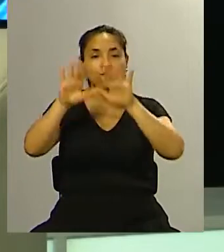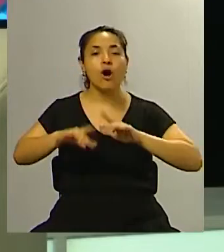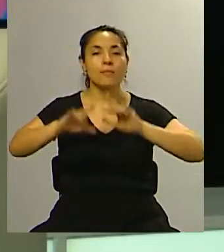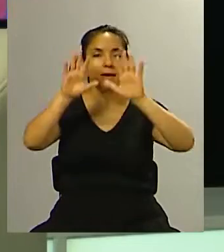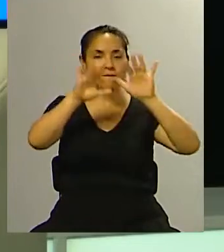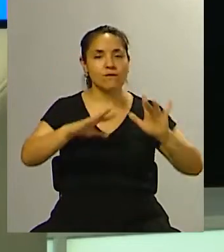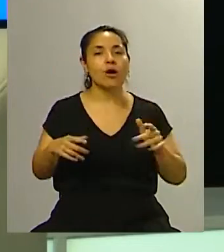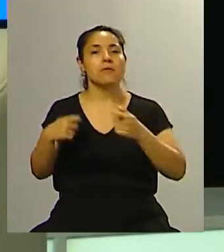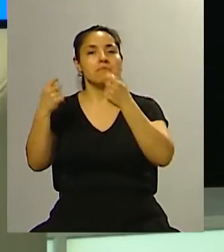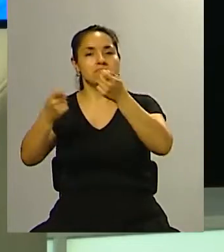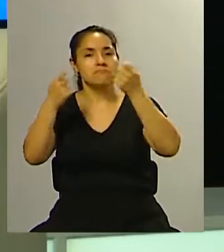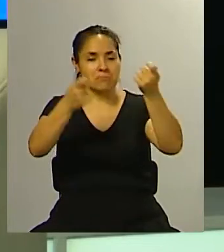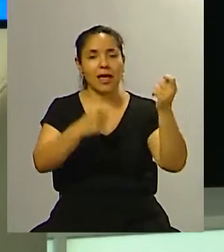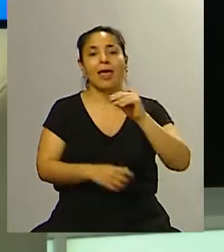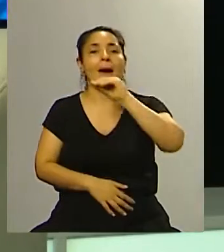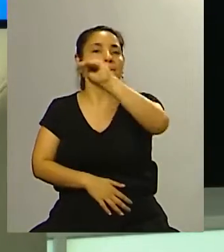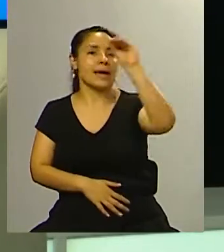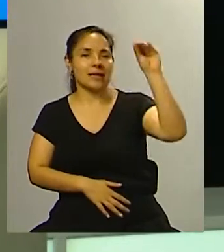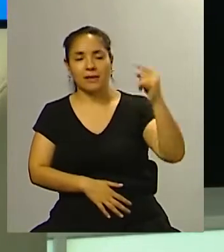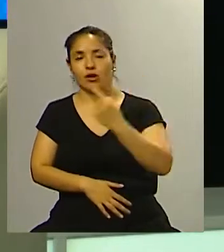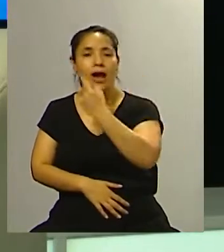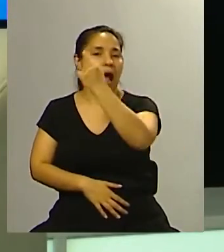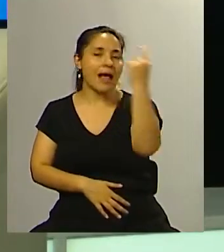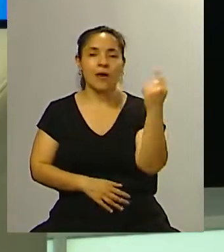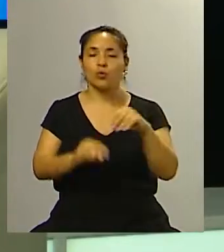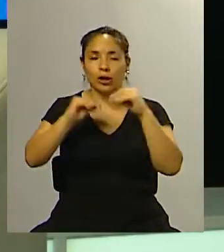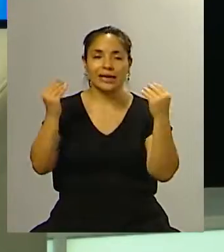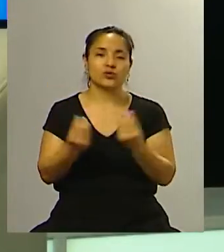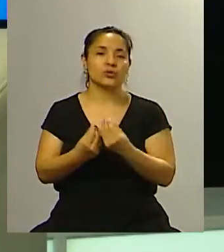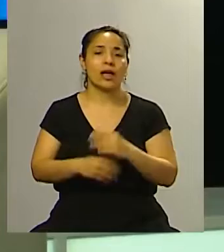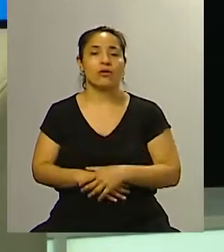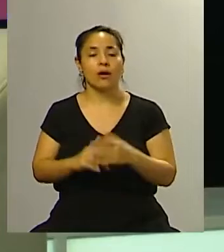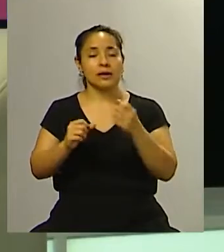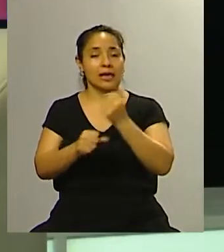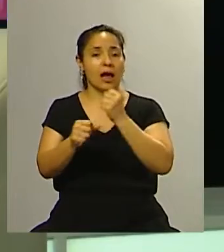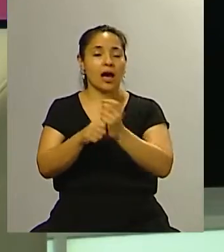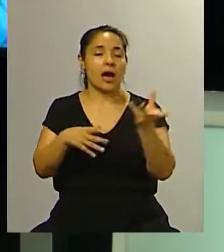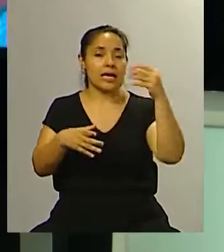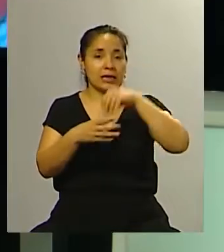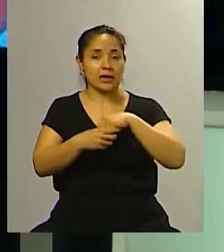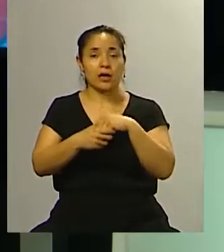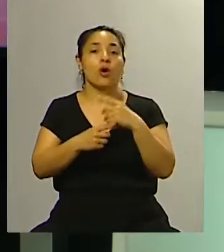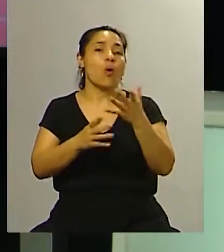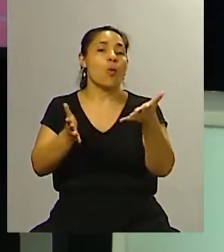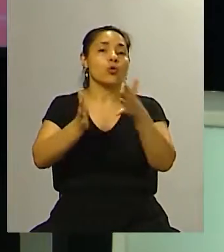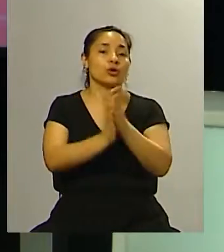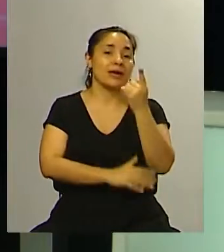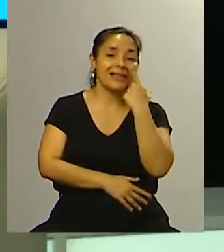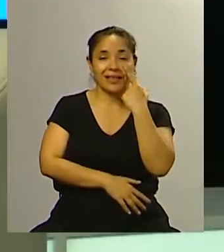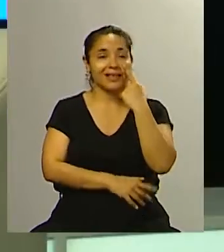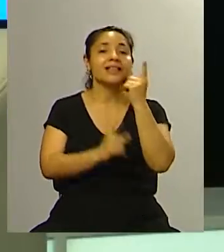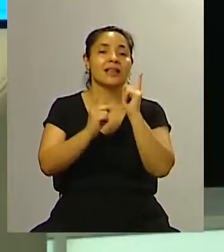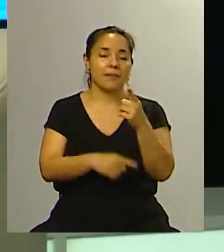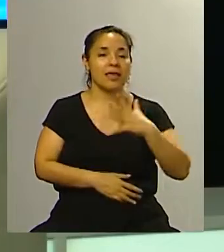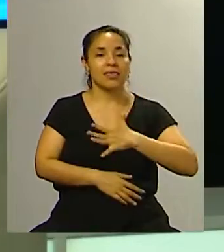cada uno de los departamentos sobre los resultados y lo trabajamos de manera interna con los intendentes y también con los directores de